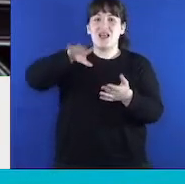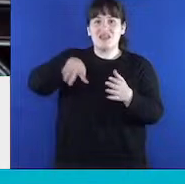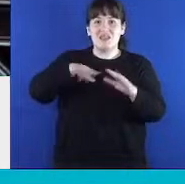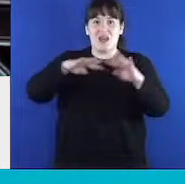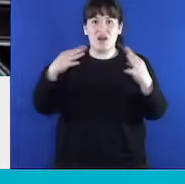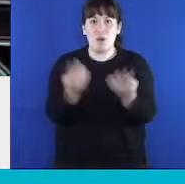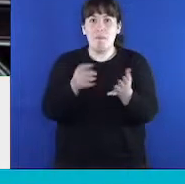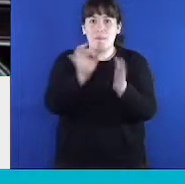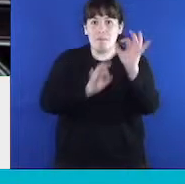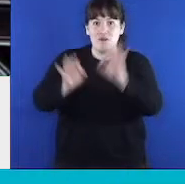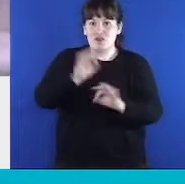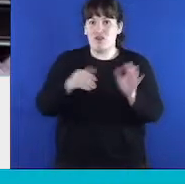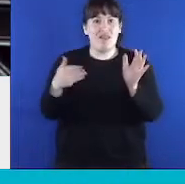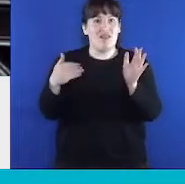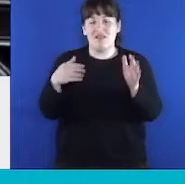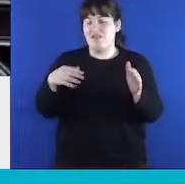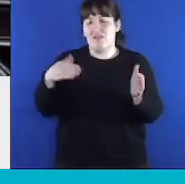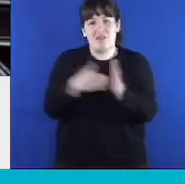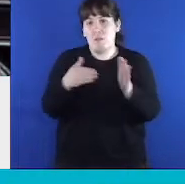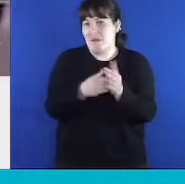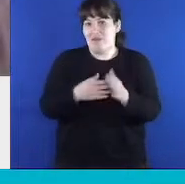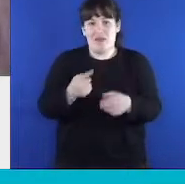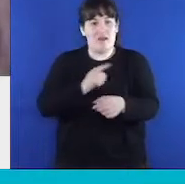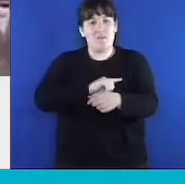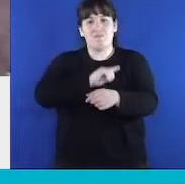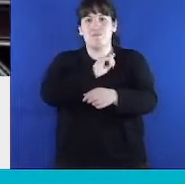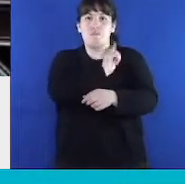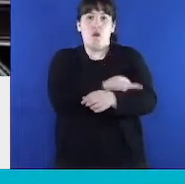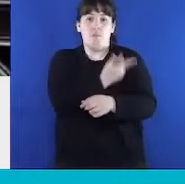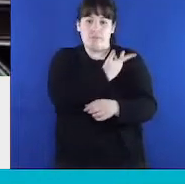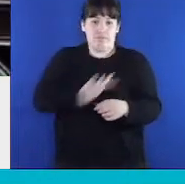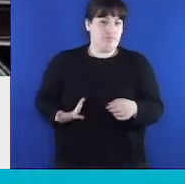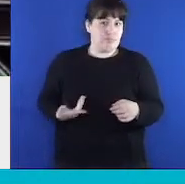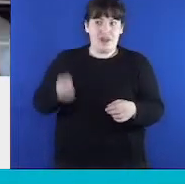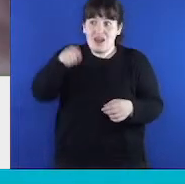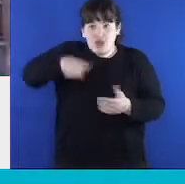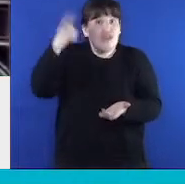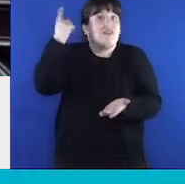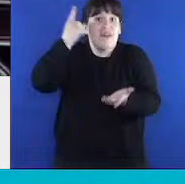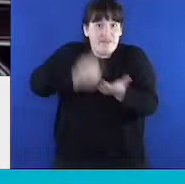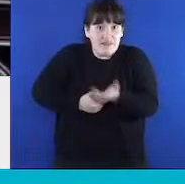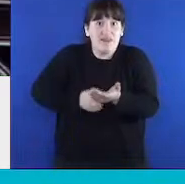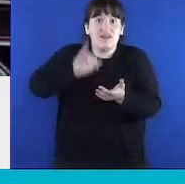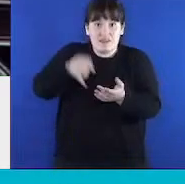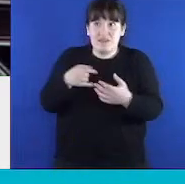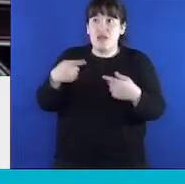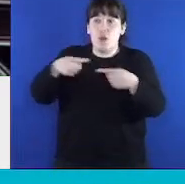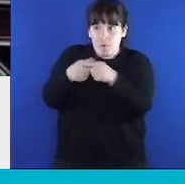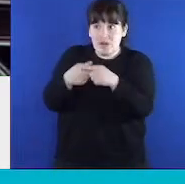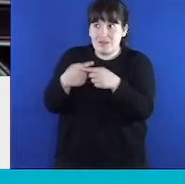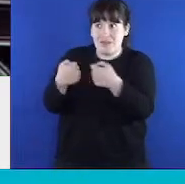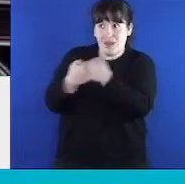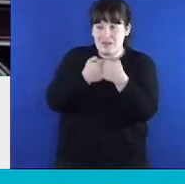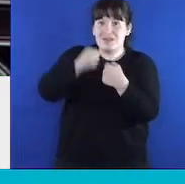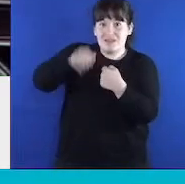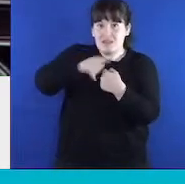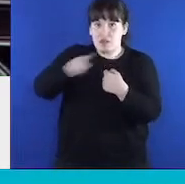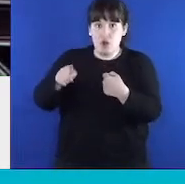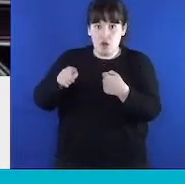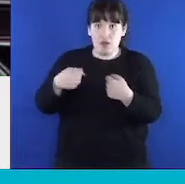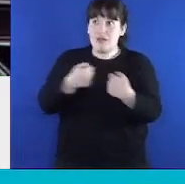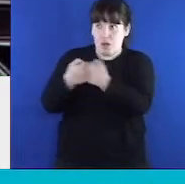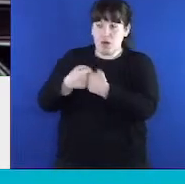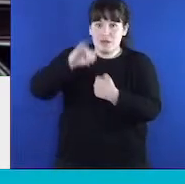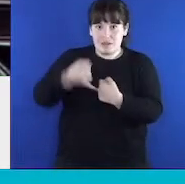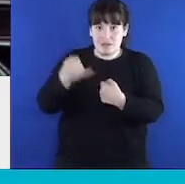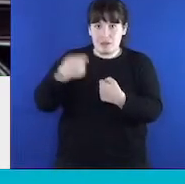nosotros. Es el Ejecutivo el que tiene que decir si comparte esa política o no la comparte, y si la comparte tiene que mandar el proyecto de ley para que lo discutamos en la legislatura,